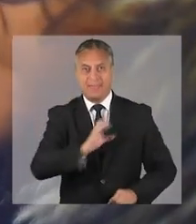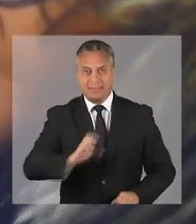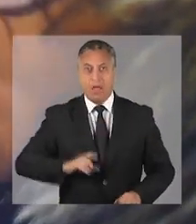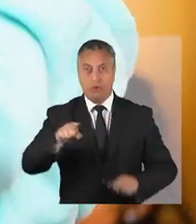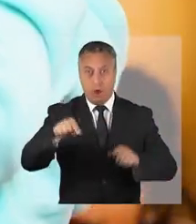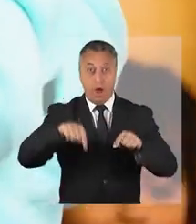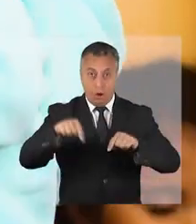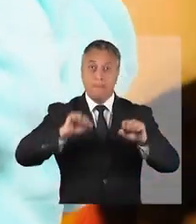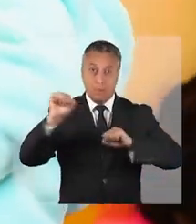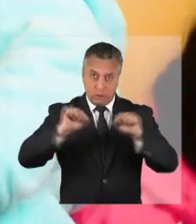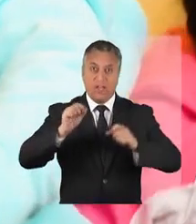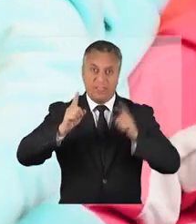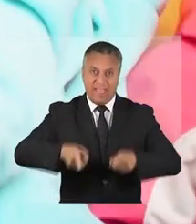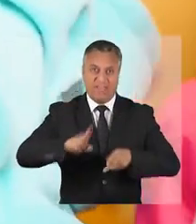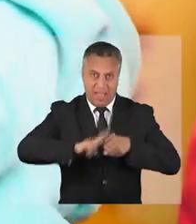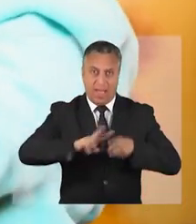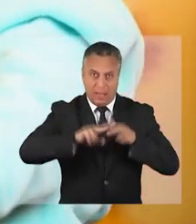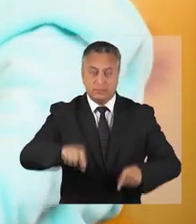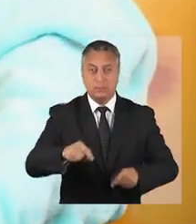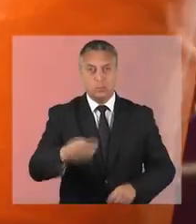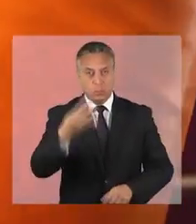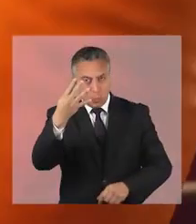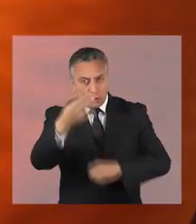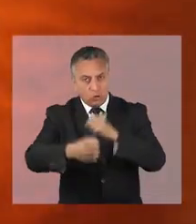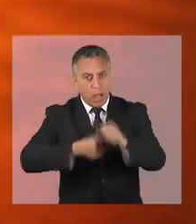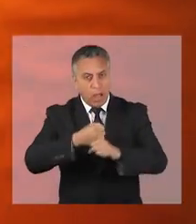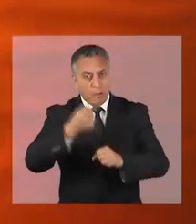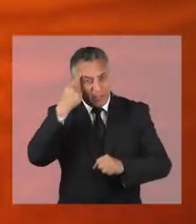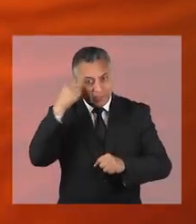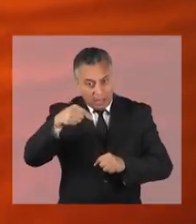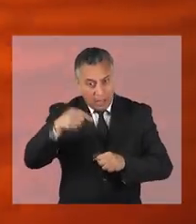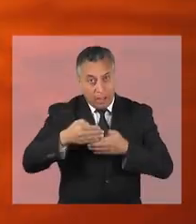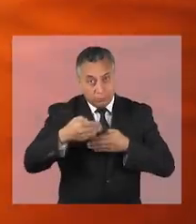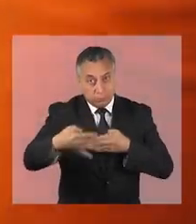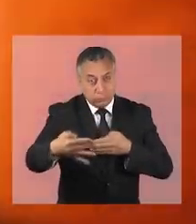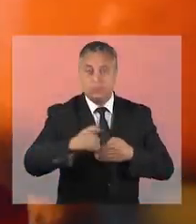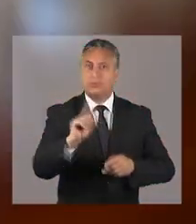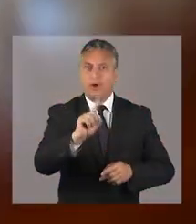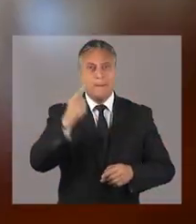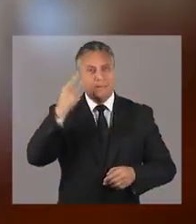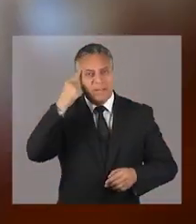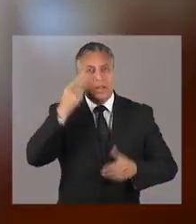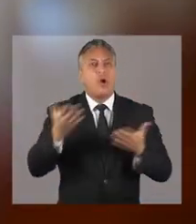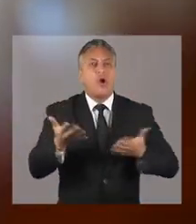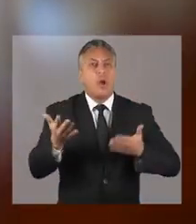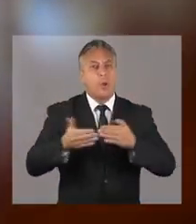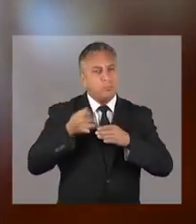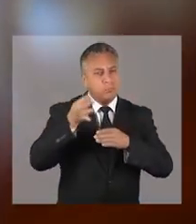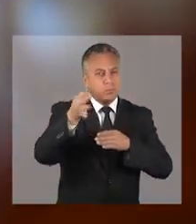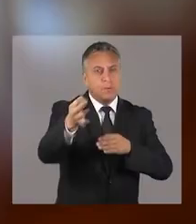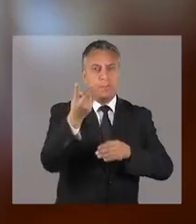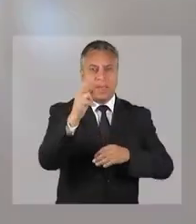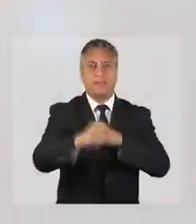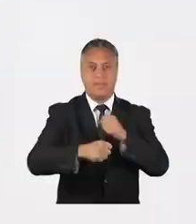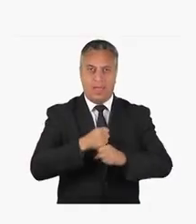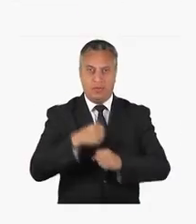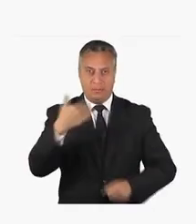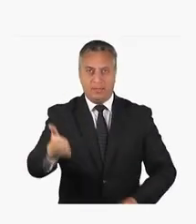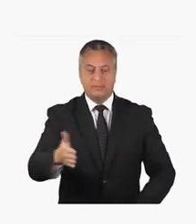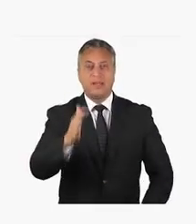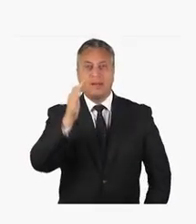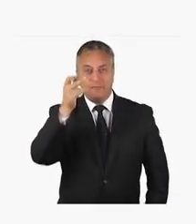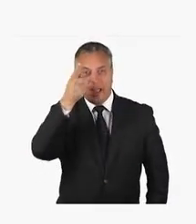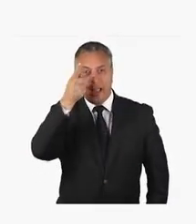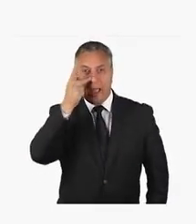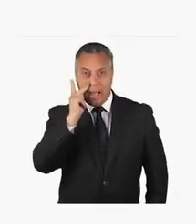los políticos hoy día deberían hacer. Más que pensar en los 4 años que vienen, es pensar cómo va a ser nuestro país en 20 años más. Felipe